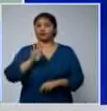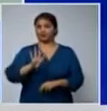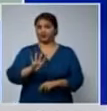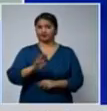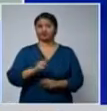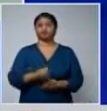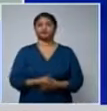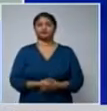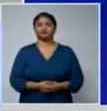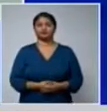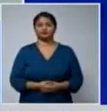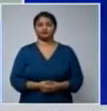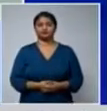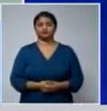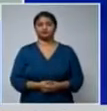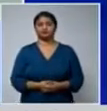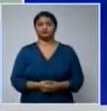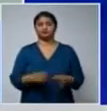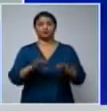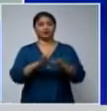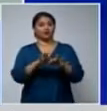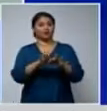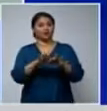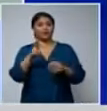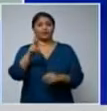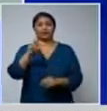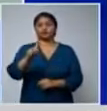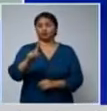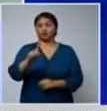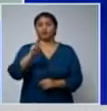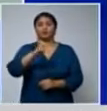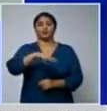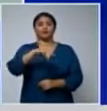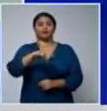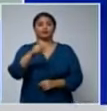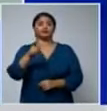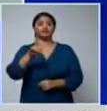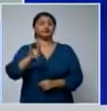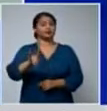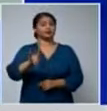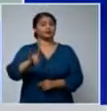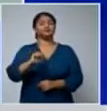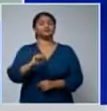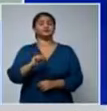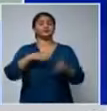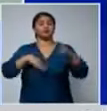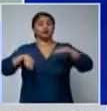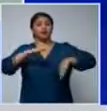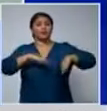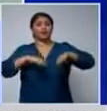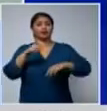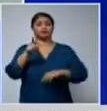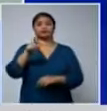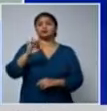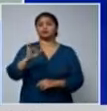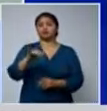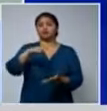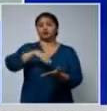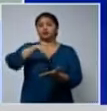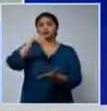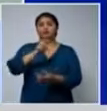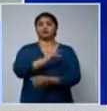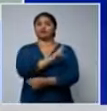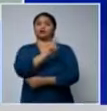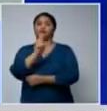municipios, Guanabacoa 1, Marianao 19, 7, Plaza de la Revolución